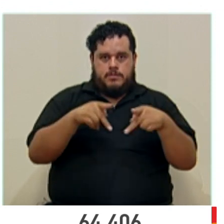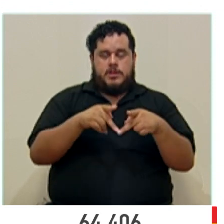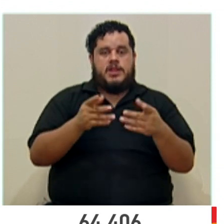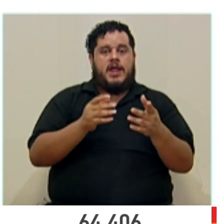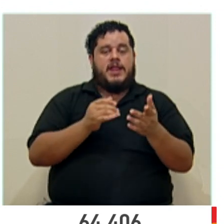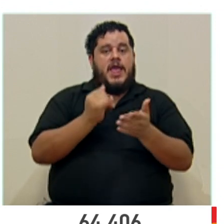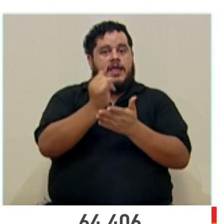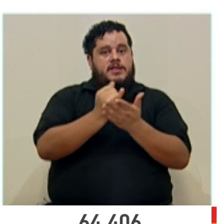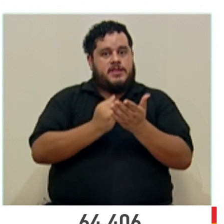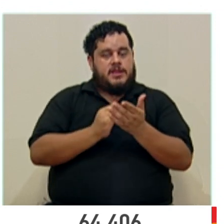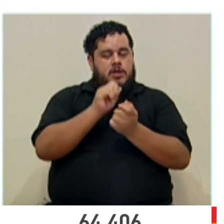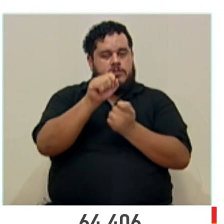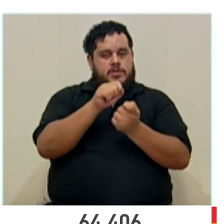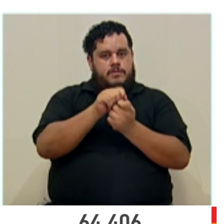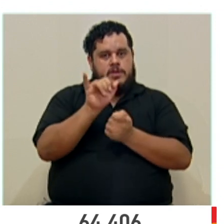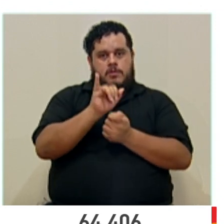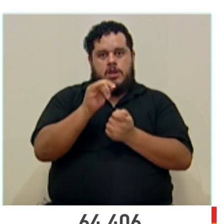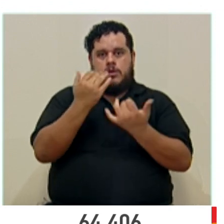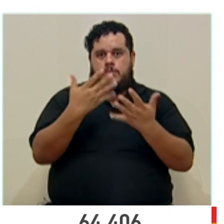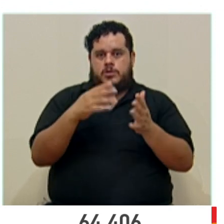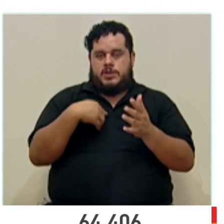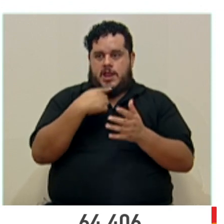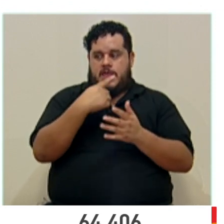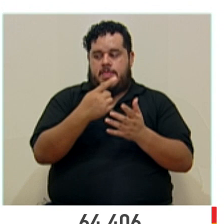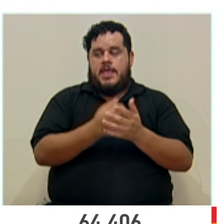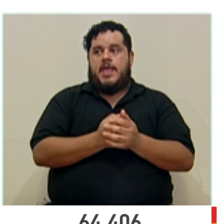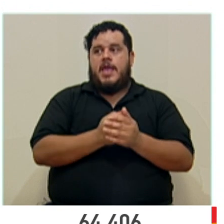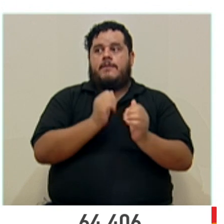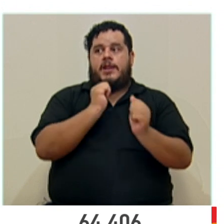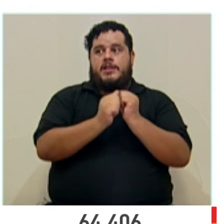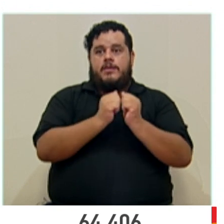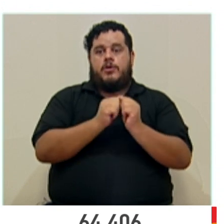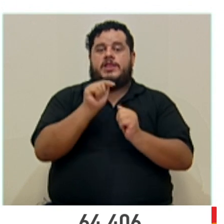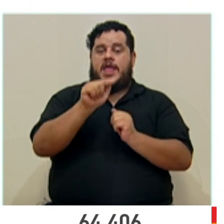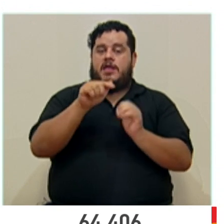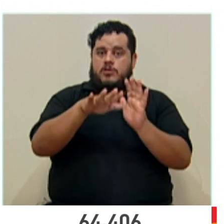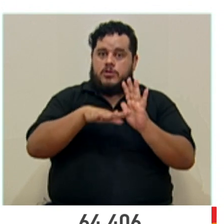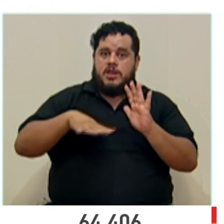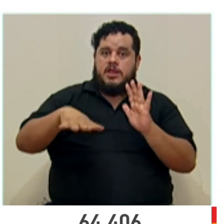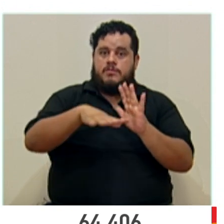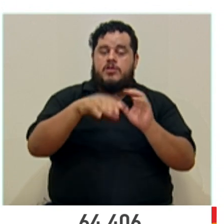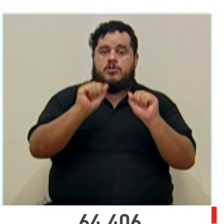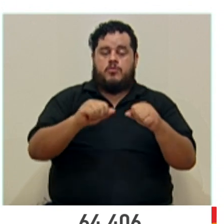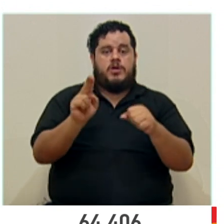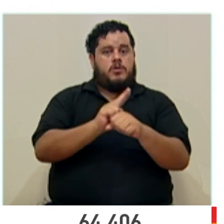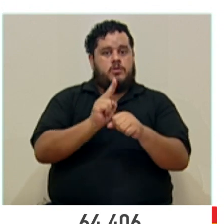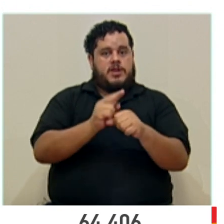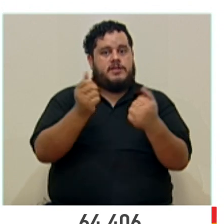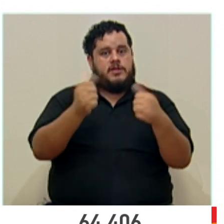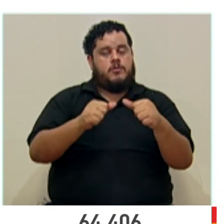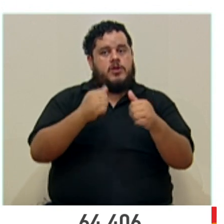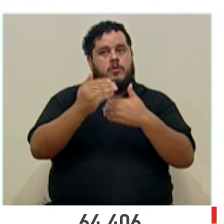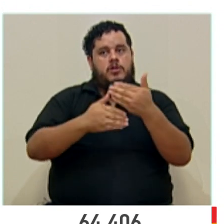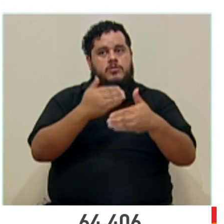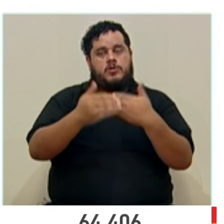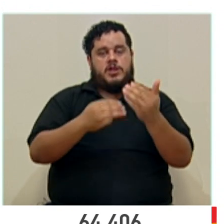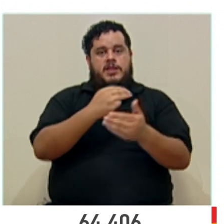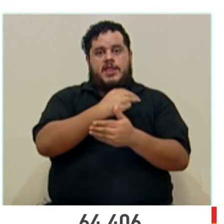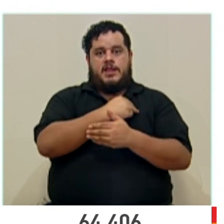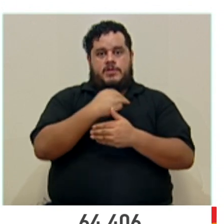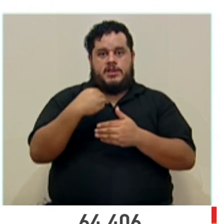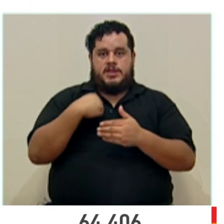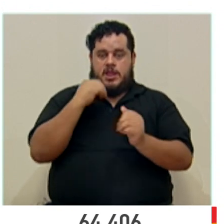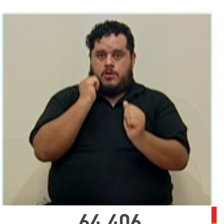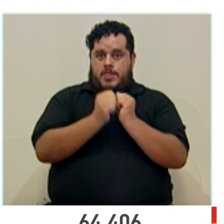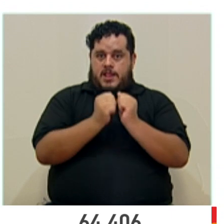diseñados específicamente, como ya lo mencioné, para el deporte. Estos espacios pueden utilizarse según los protocolos del Ministerio del